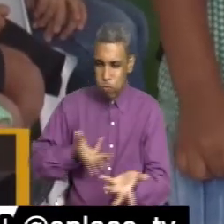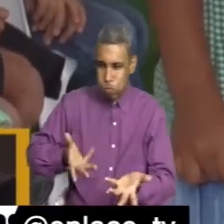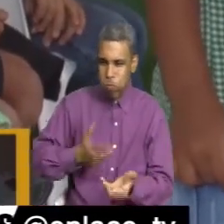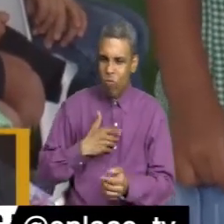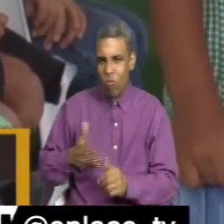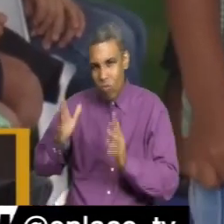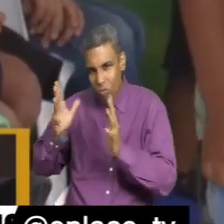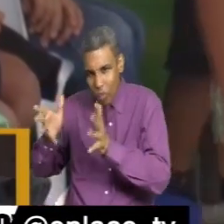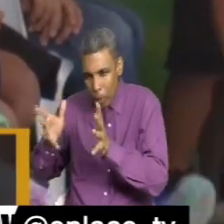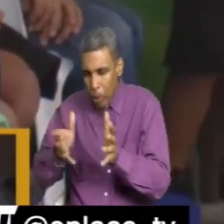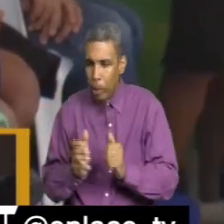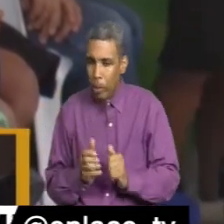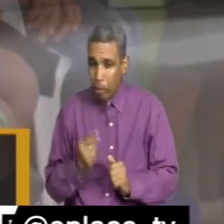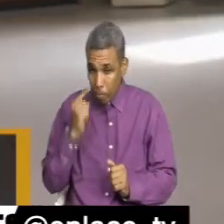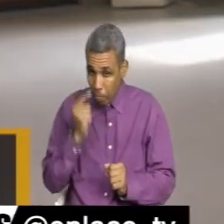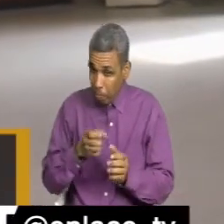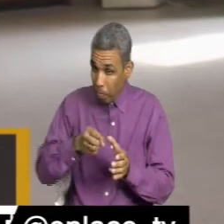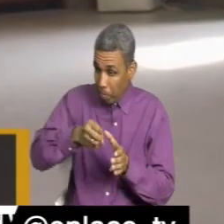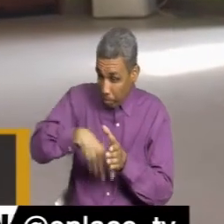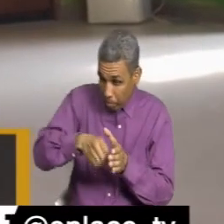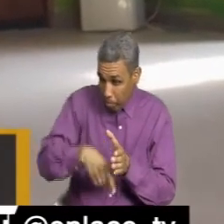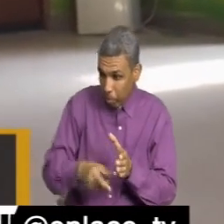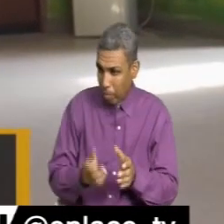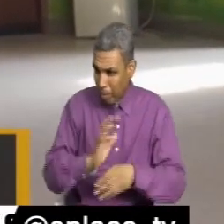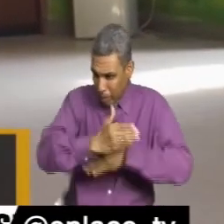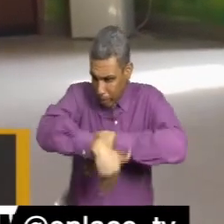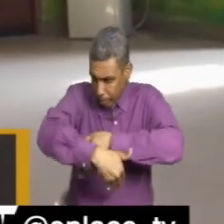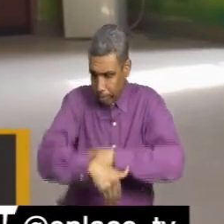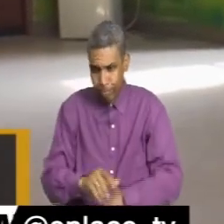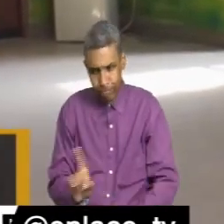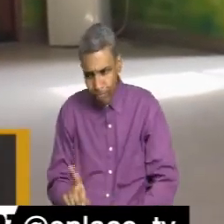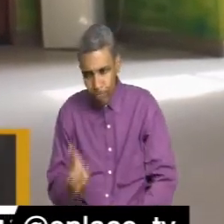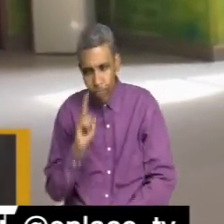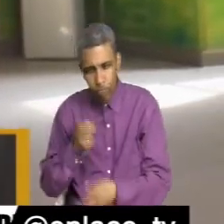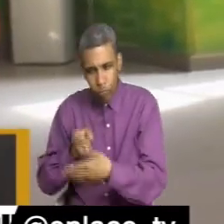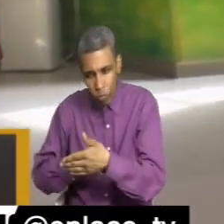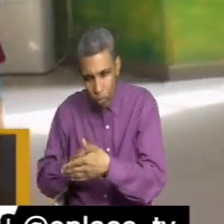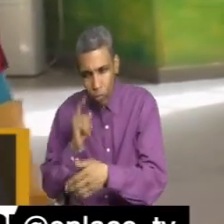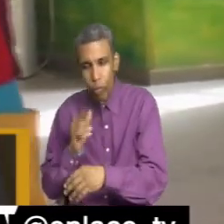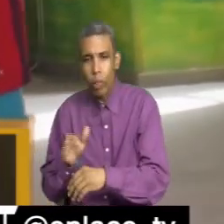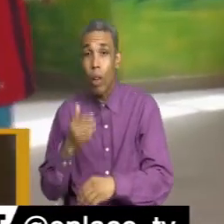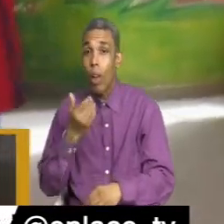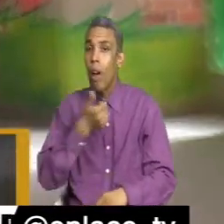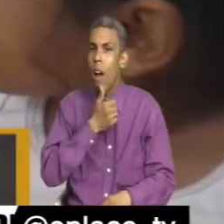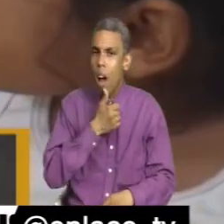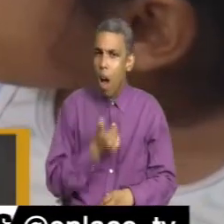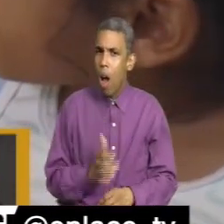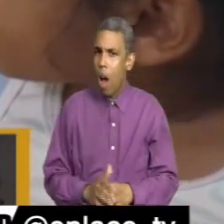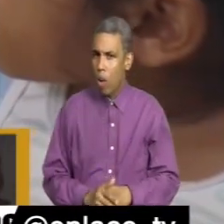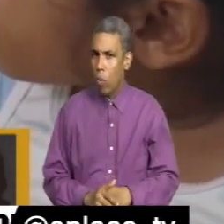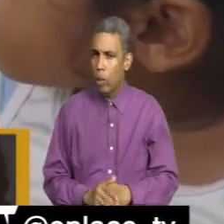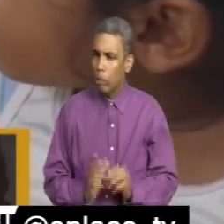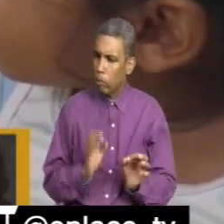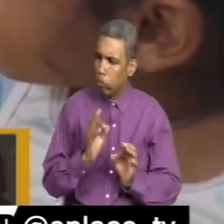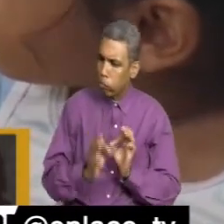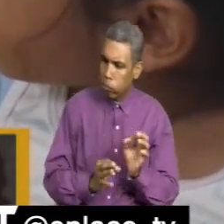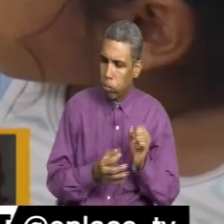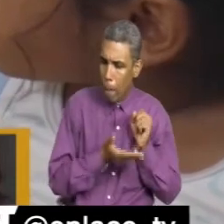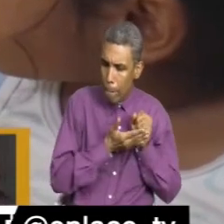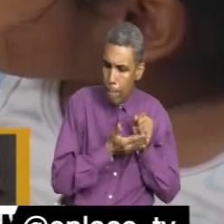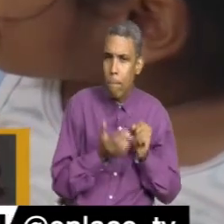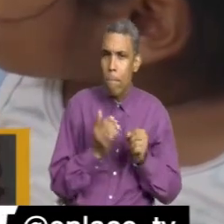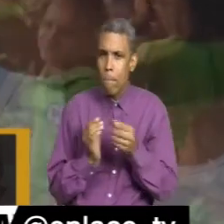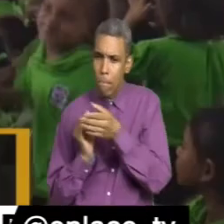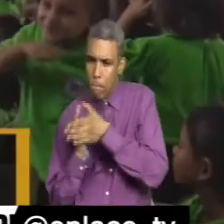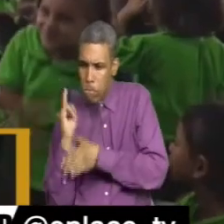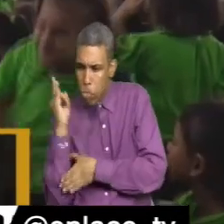pues de que no deben arrojar las basuras a la calle, de que deben cuidar el agua, de que deben cuidar los animales, de que deben cuidar las plantas.